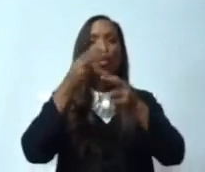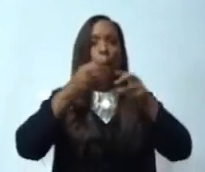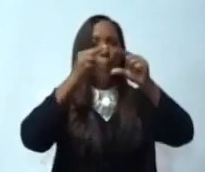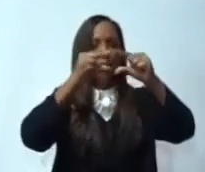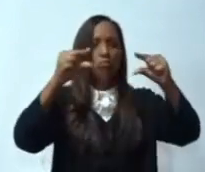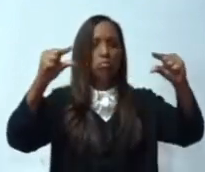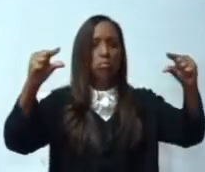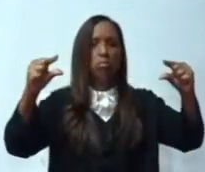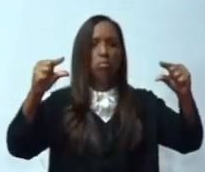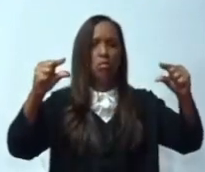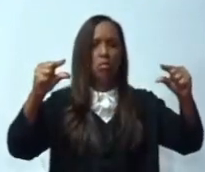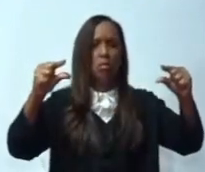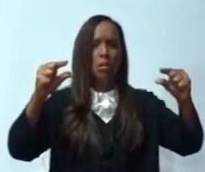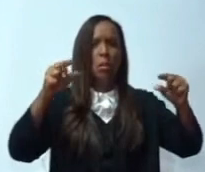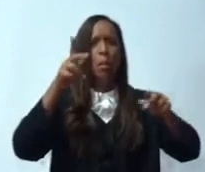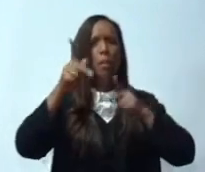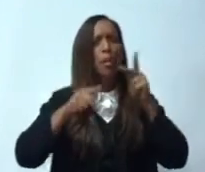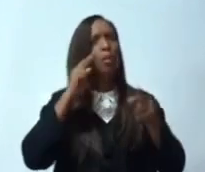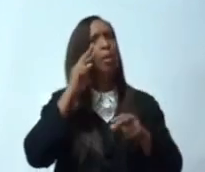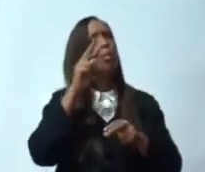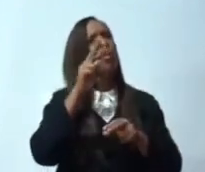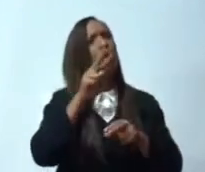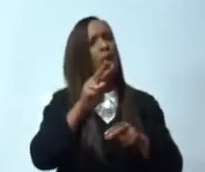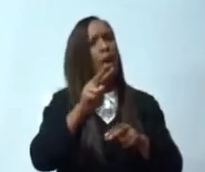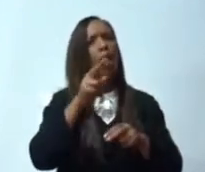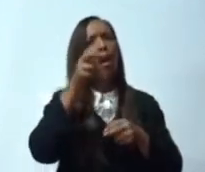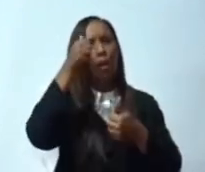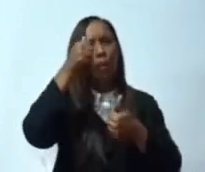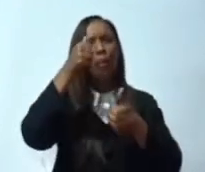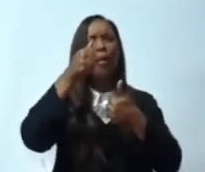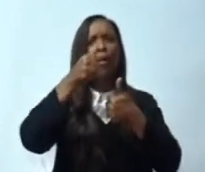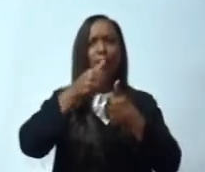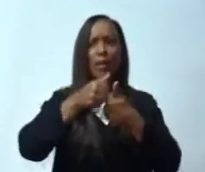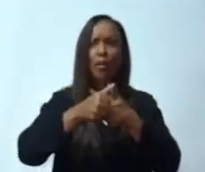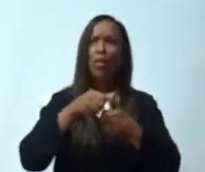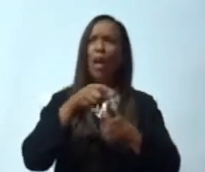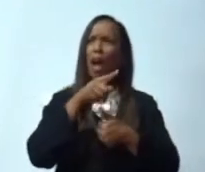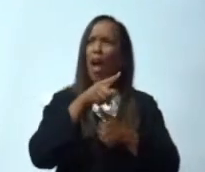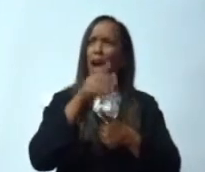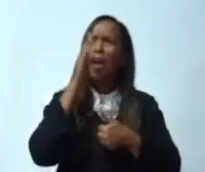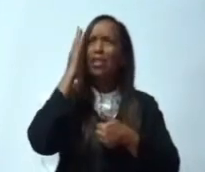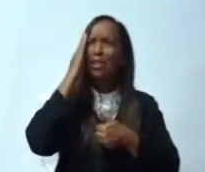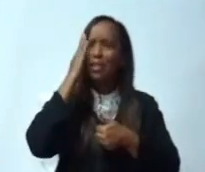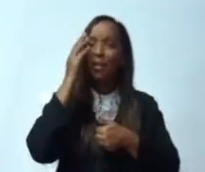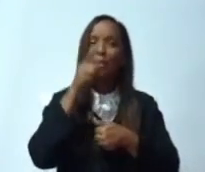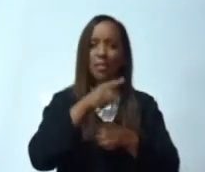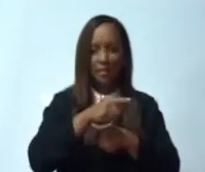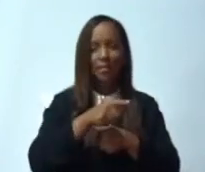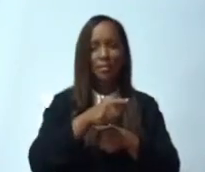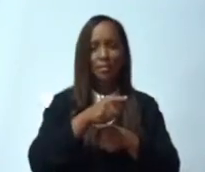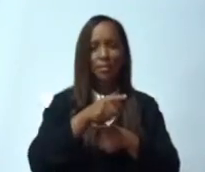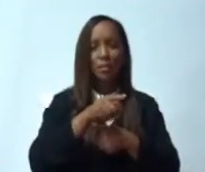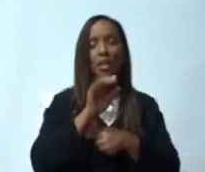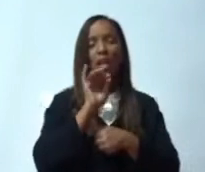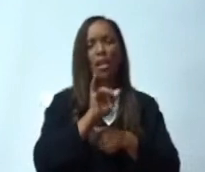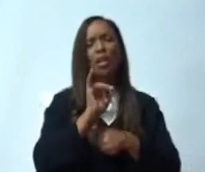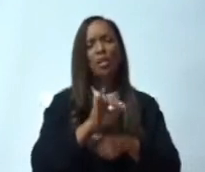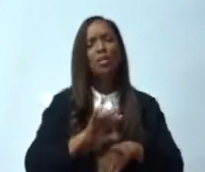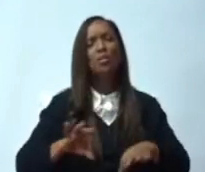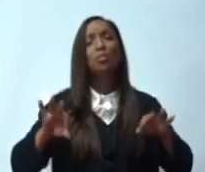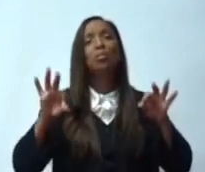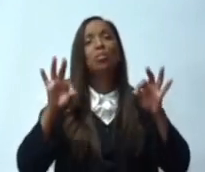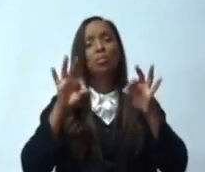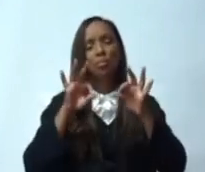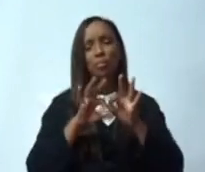Domingo Norte y Villamella, como era conocido en ese entonces, le va a agradecer, porque vamos a